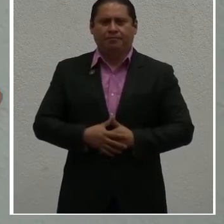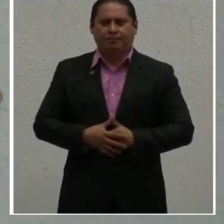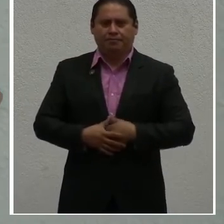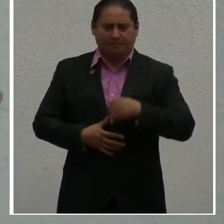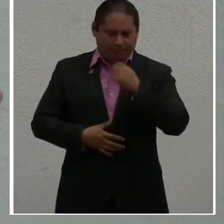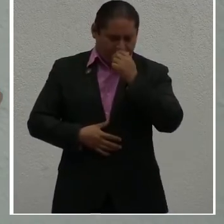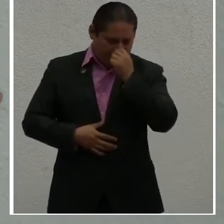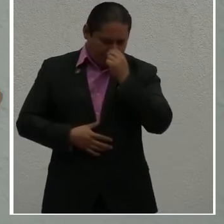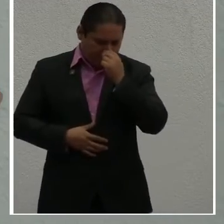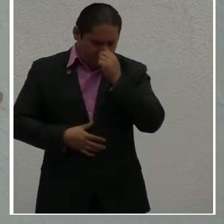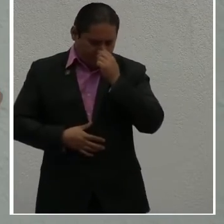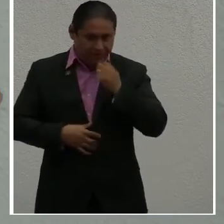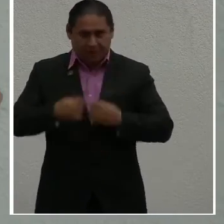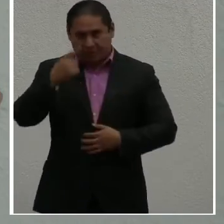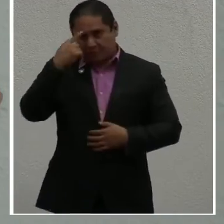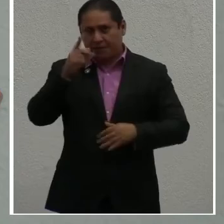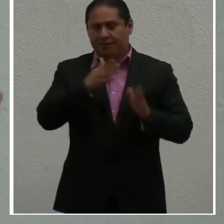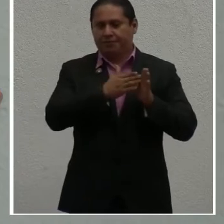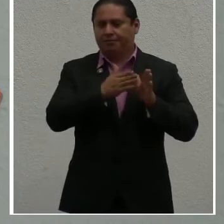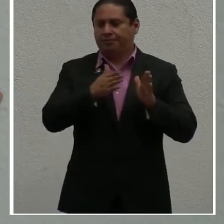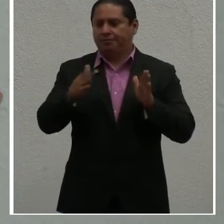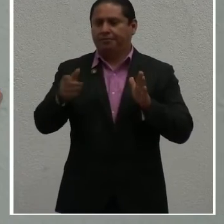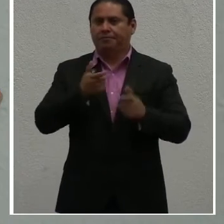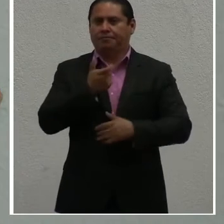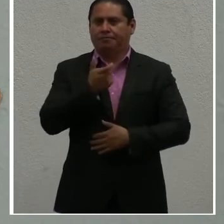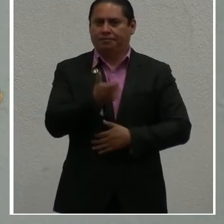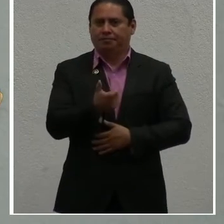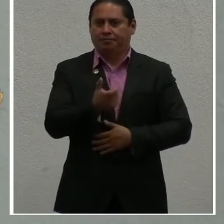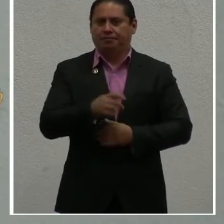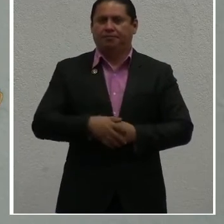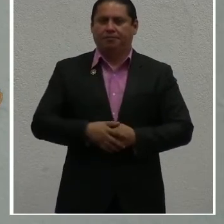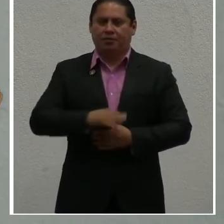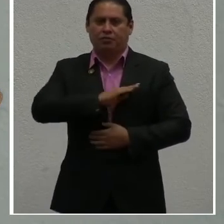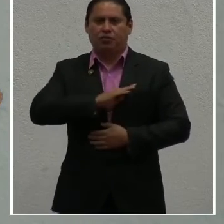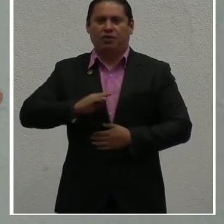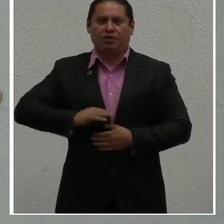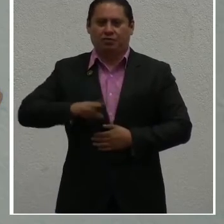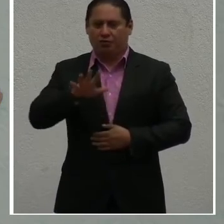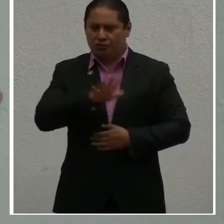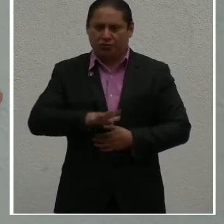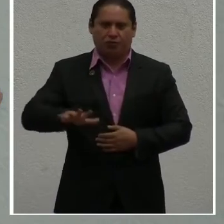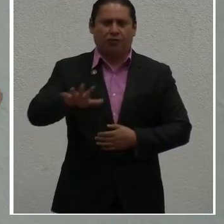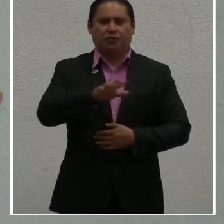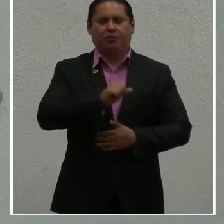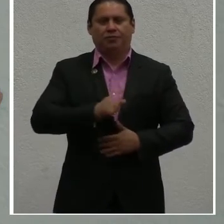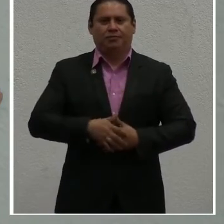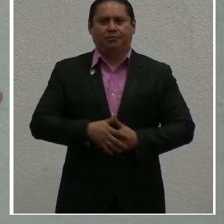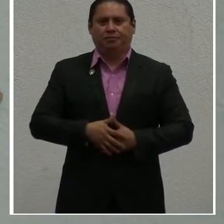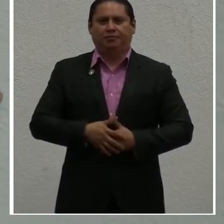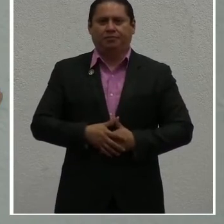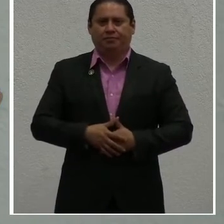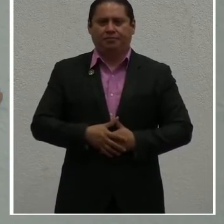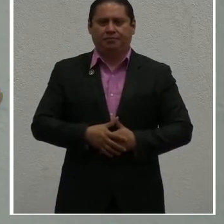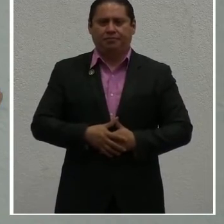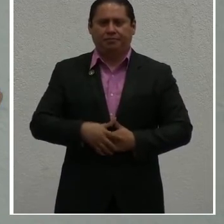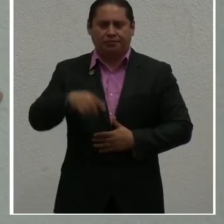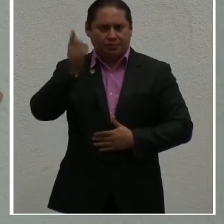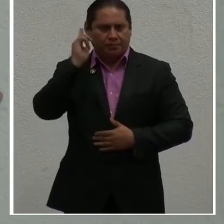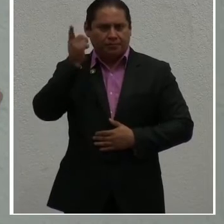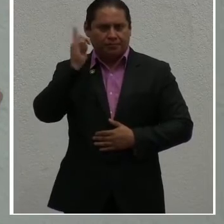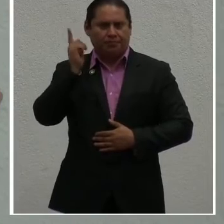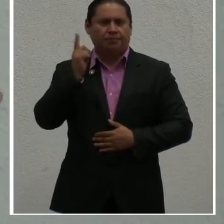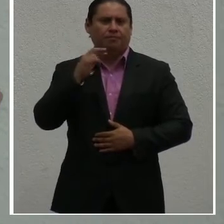en el ejercicio del recurso que manejan nuestros ayuntamientos municipales. Y ojalá muy